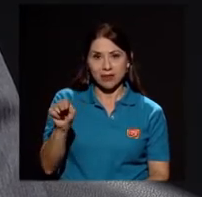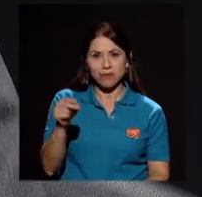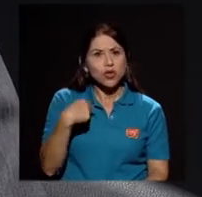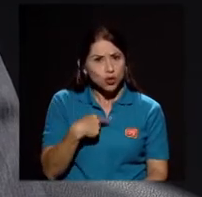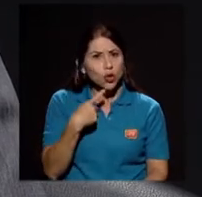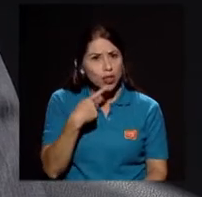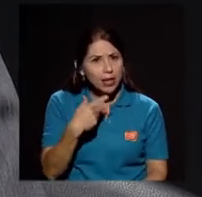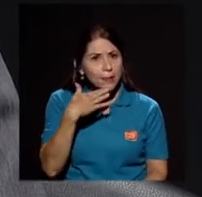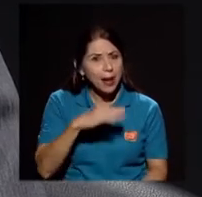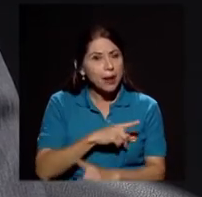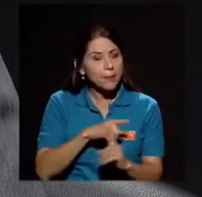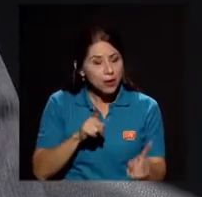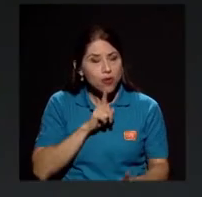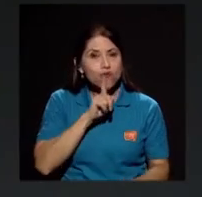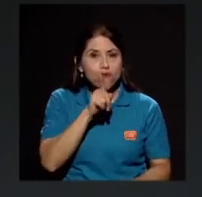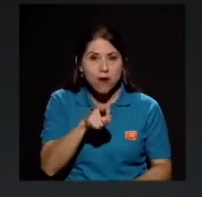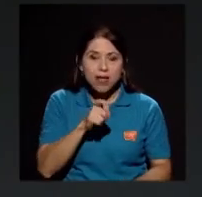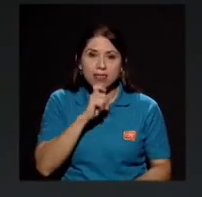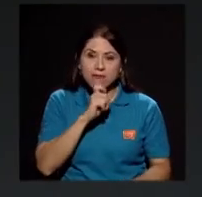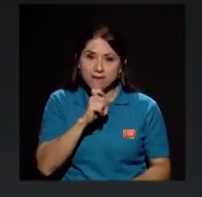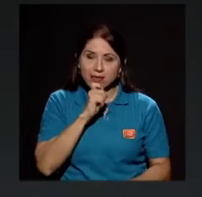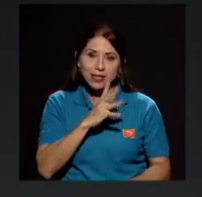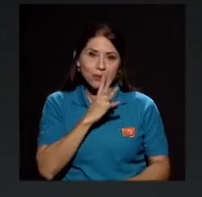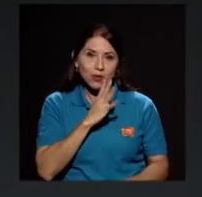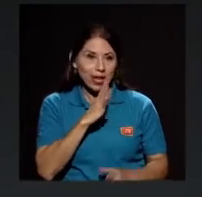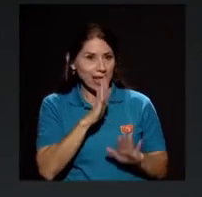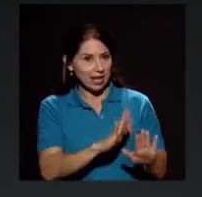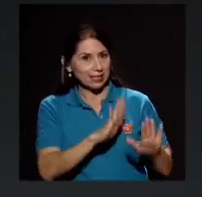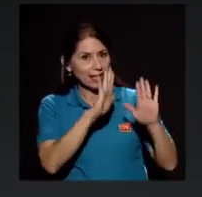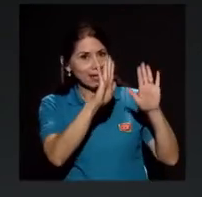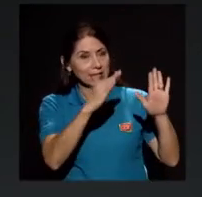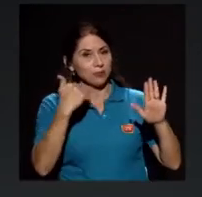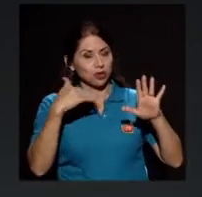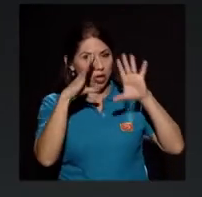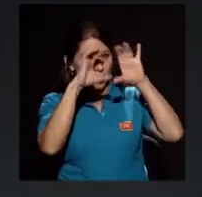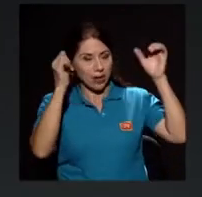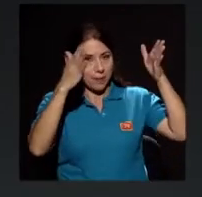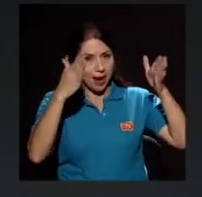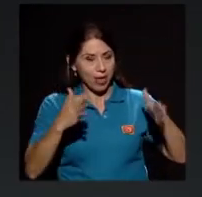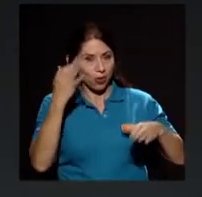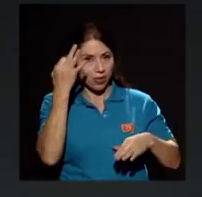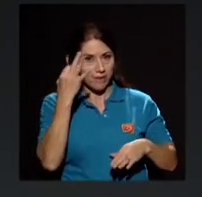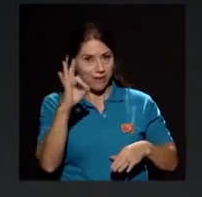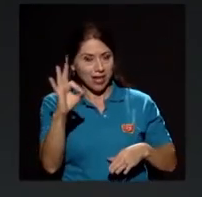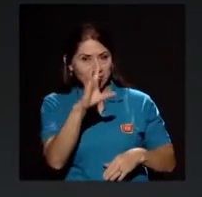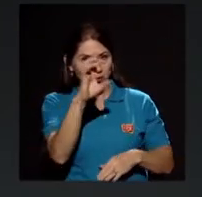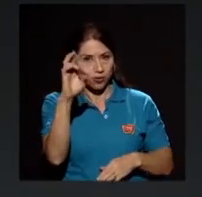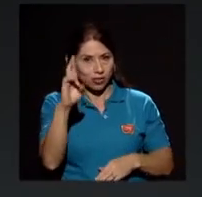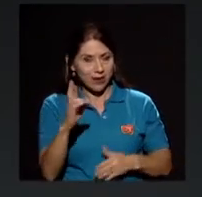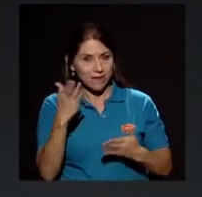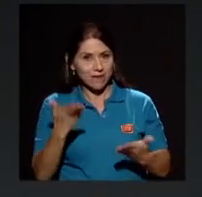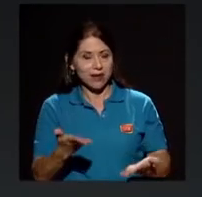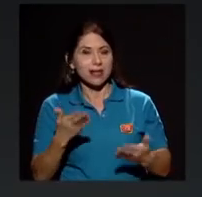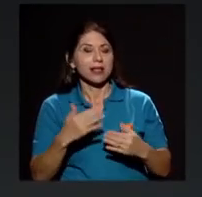difícil de pronunciar de el excelentísimo señor embajador de francia en costa rica